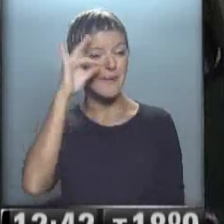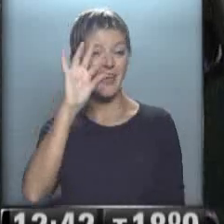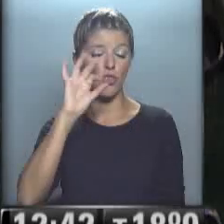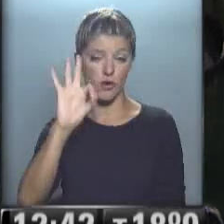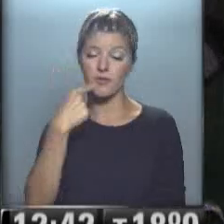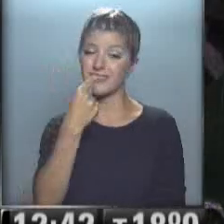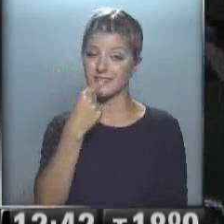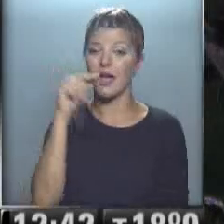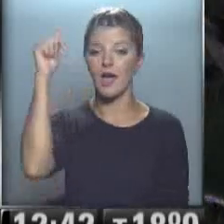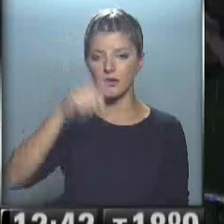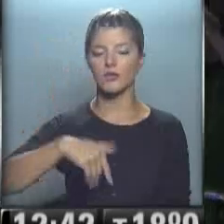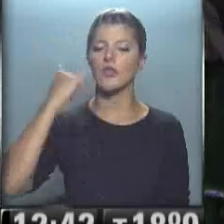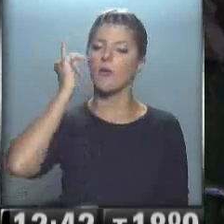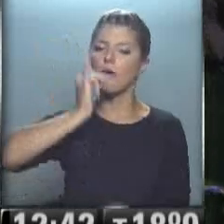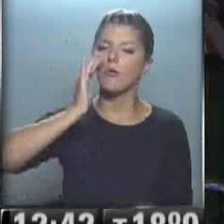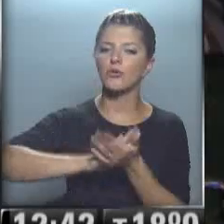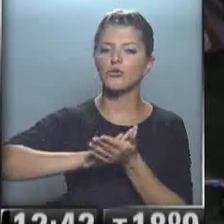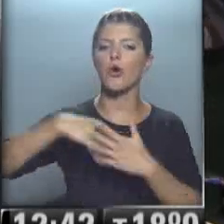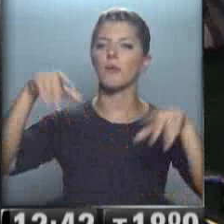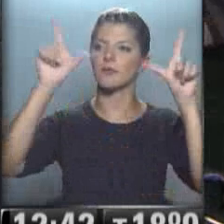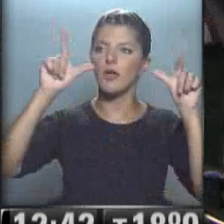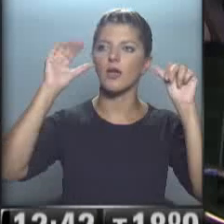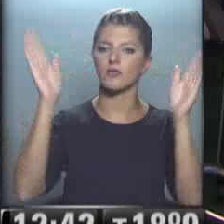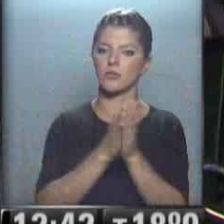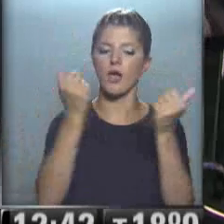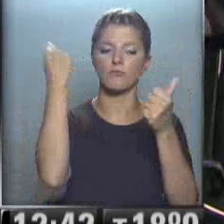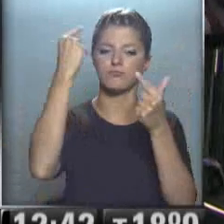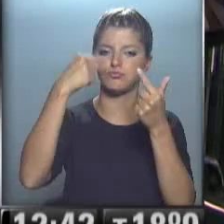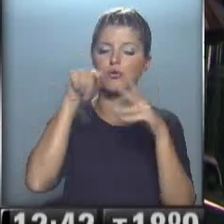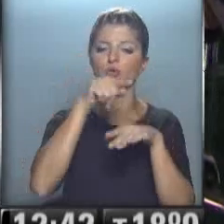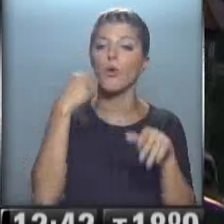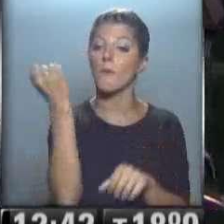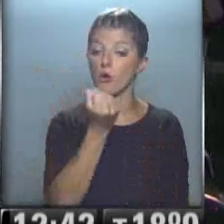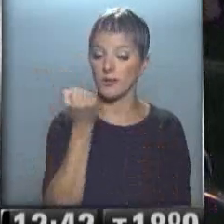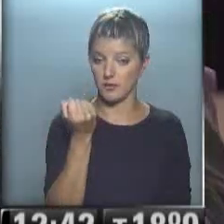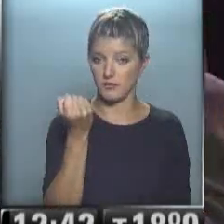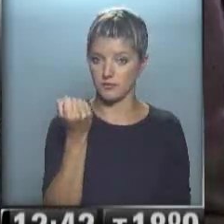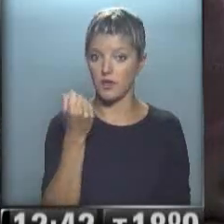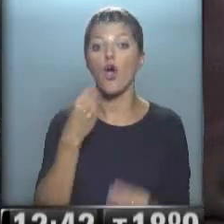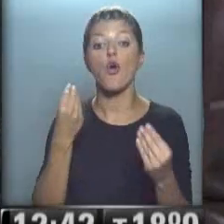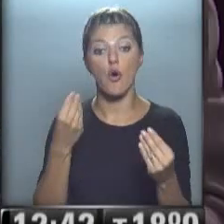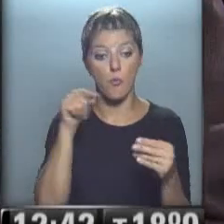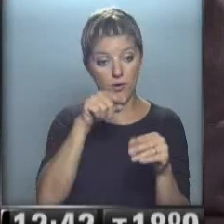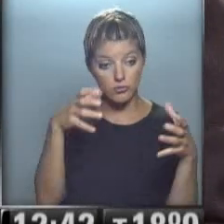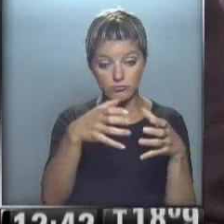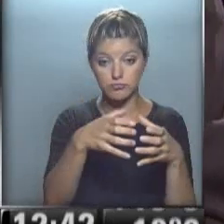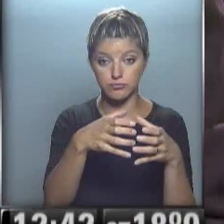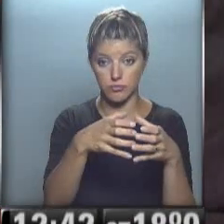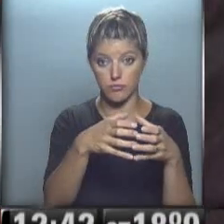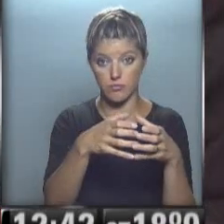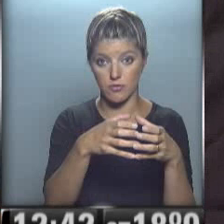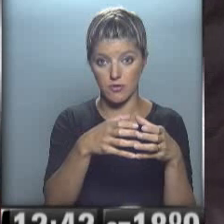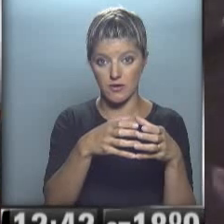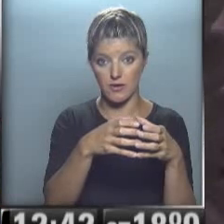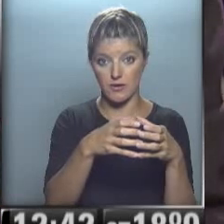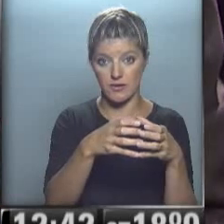teorizado mucho sobre el tema de el rol de los medios el papel político de los medios como los medios terminan siendo